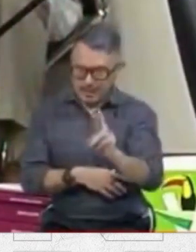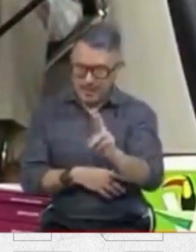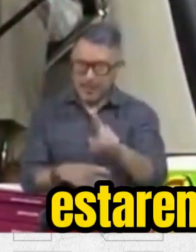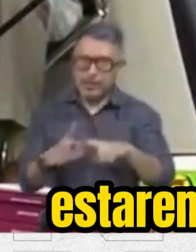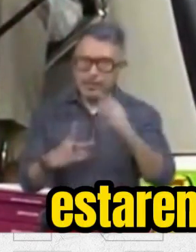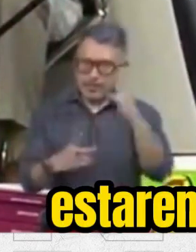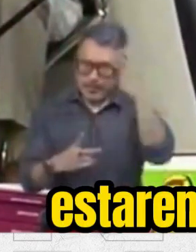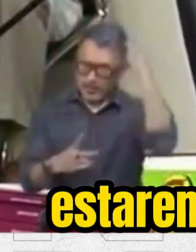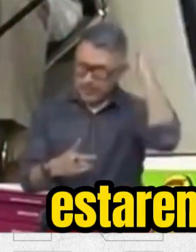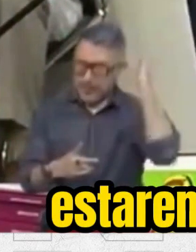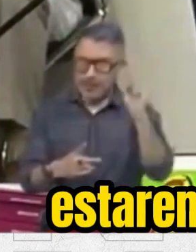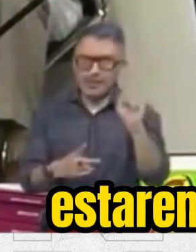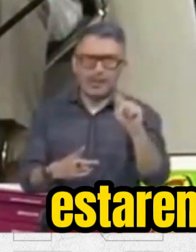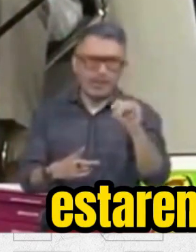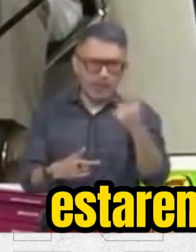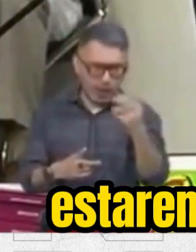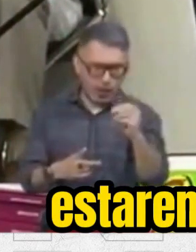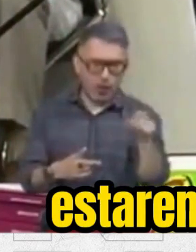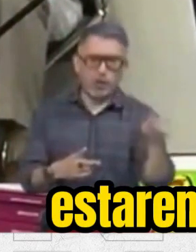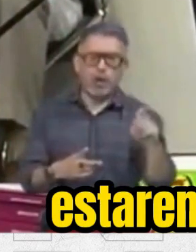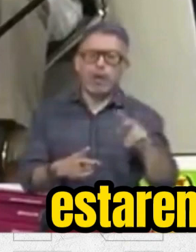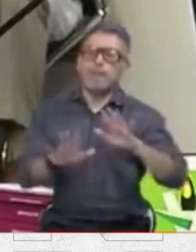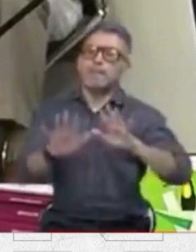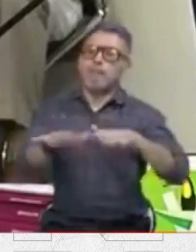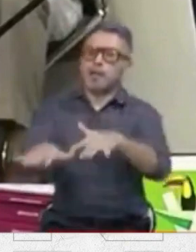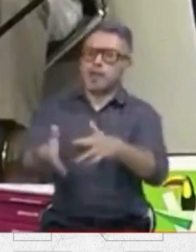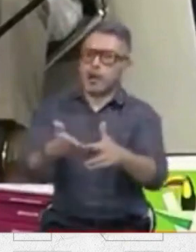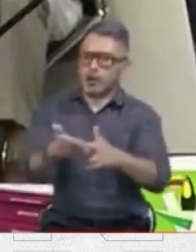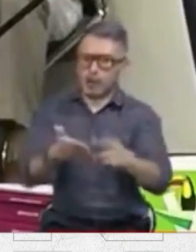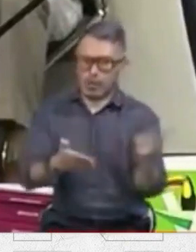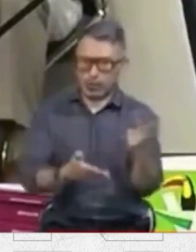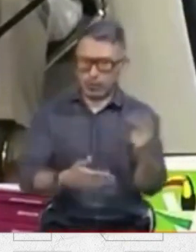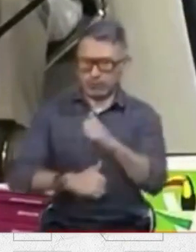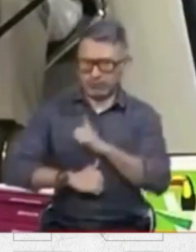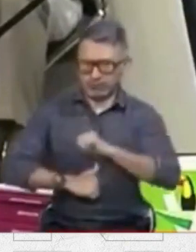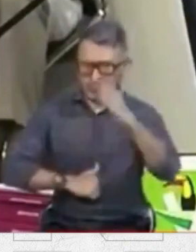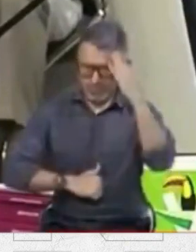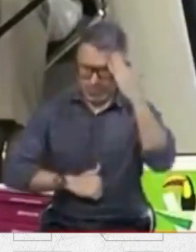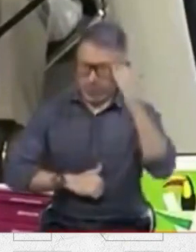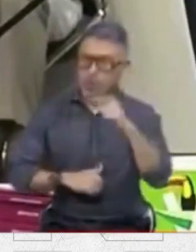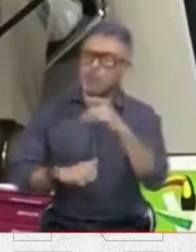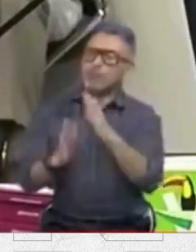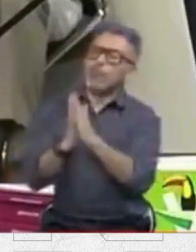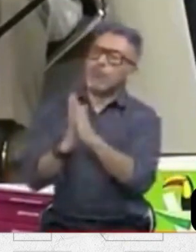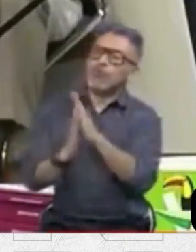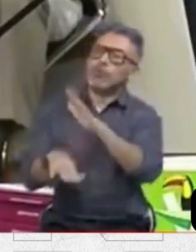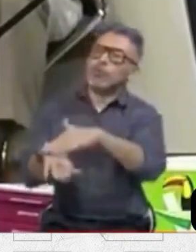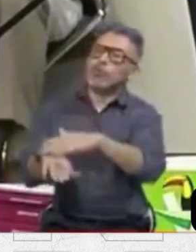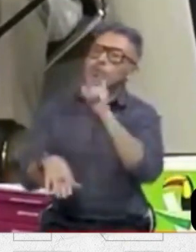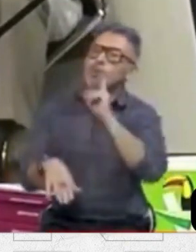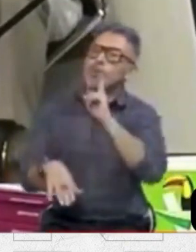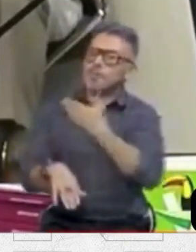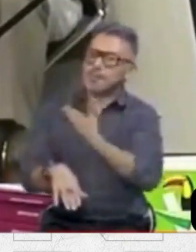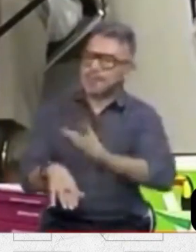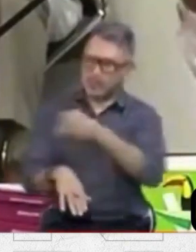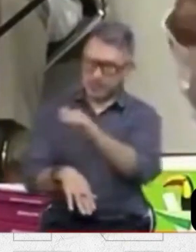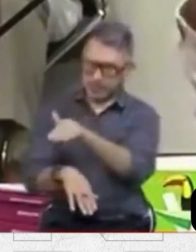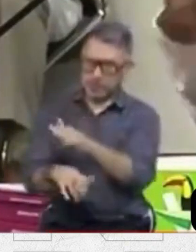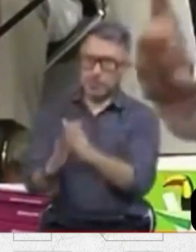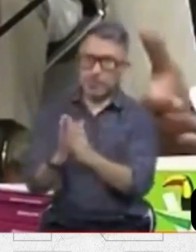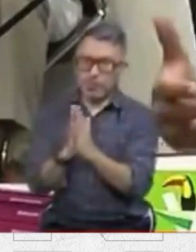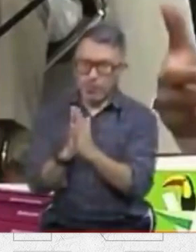Rosa estaremos pidiéndoles el día de hoy consejeras consejeros presidenta que por favor dado que ha habido